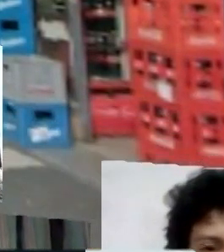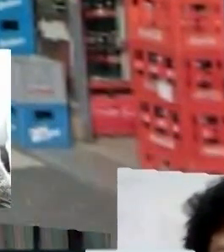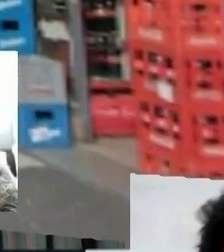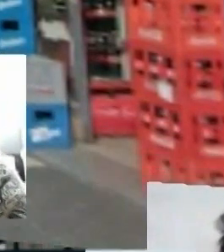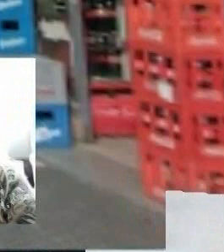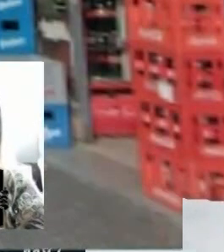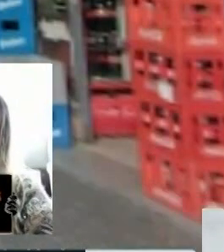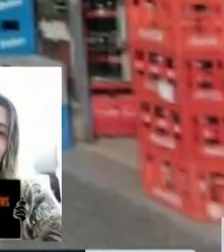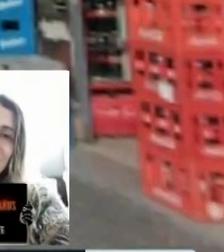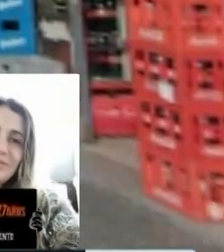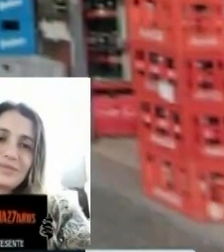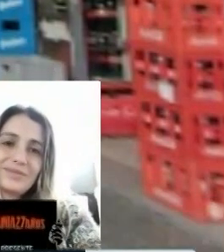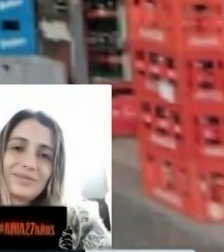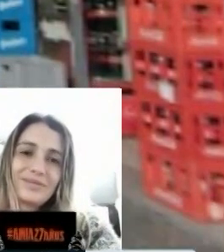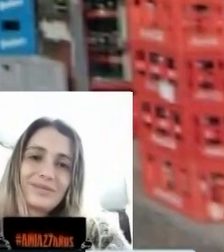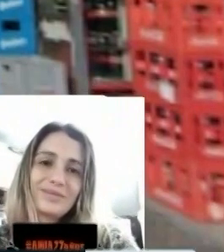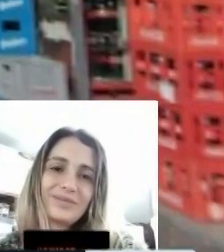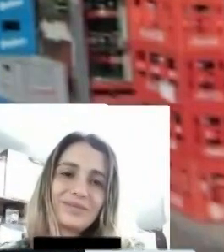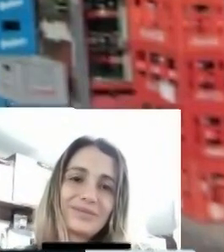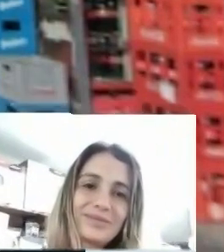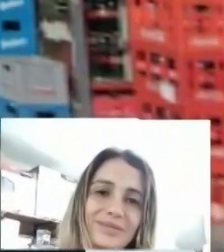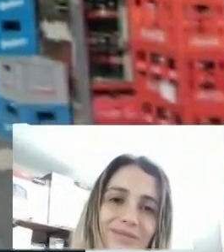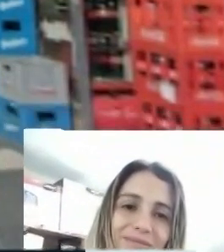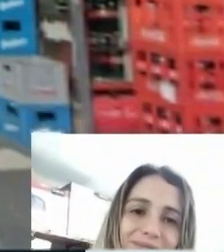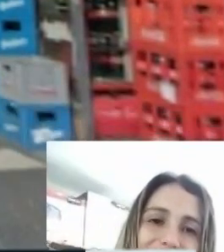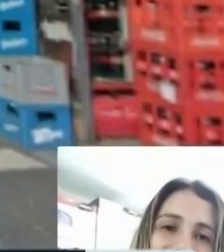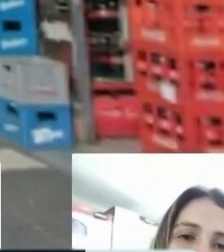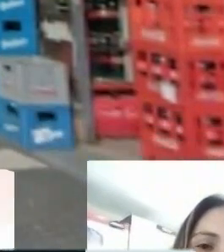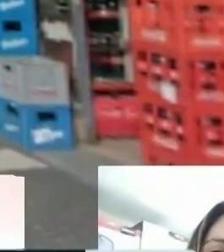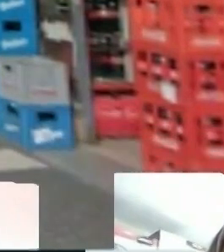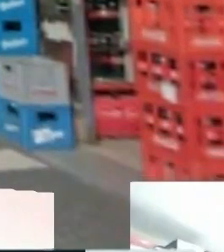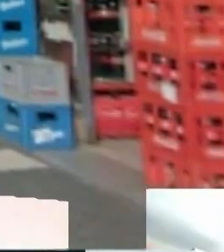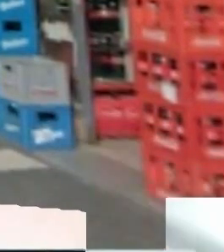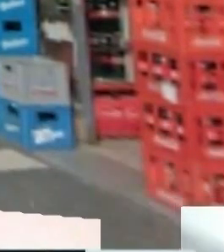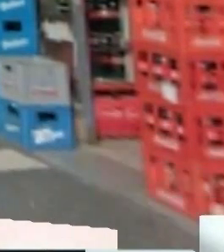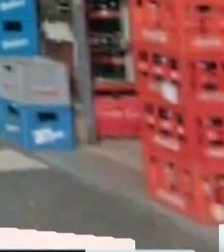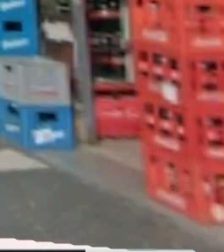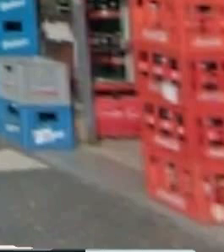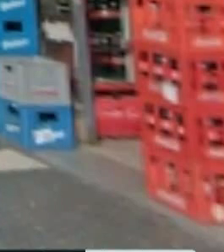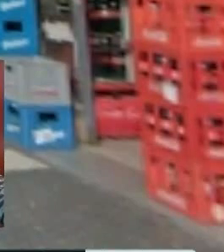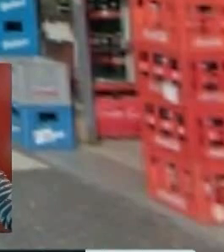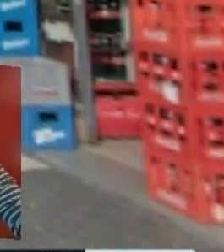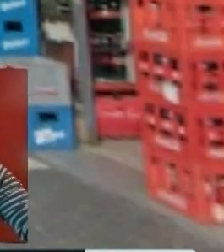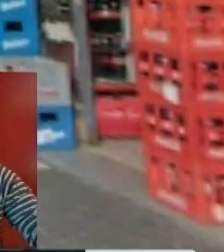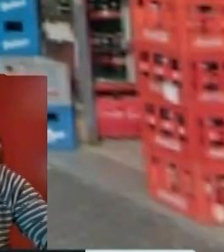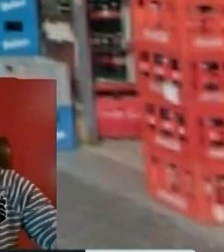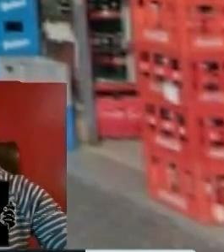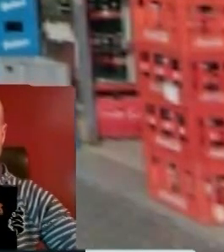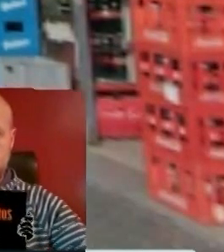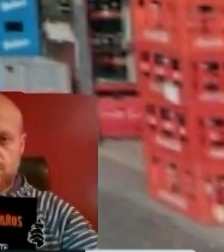Diego. Malamuda, Andrés, Gustavo. Gregorio, Melma. Siriana Merkovich, Naón Bernardo